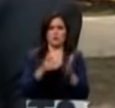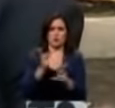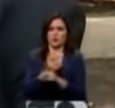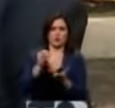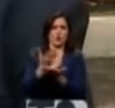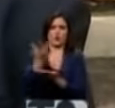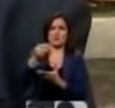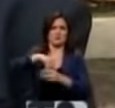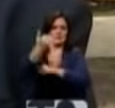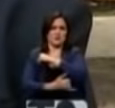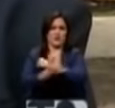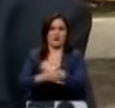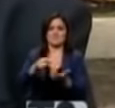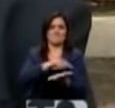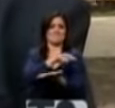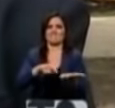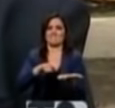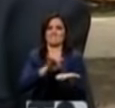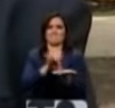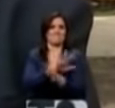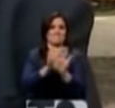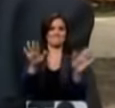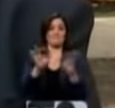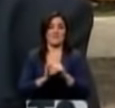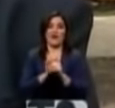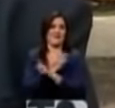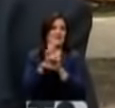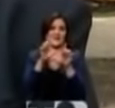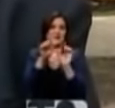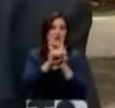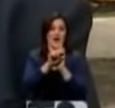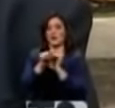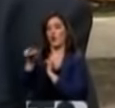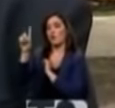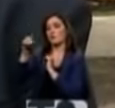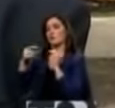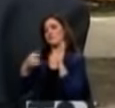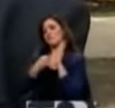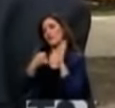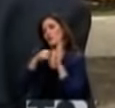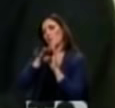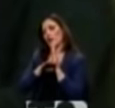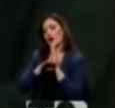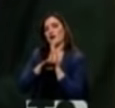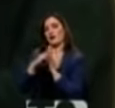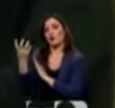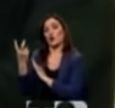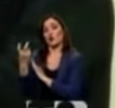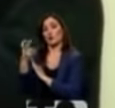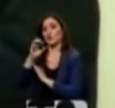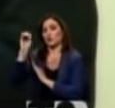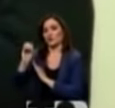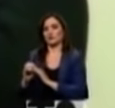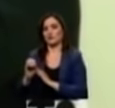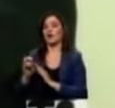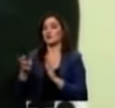en principio, lo que se genera es una ampliación del poder adquisitivo en general de la ciudadanía. Zona franca